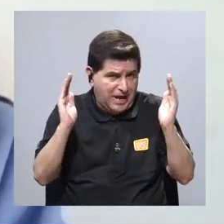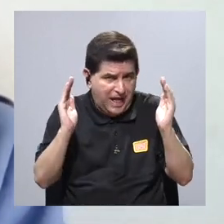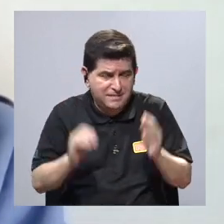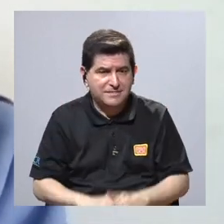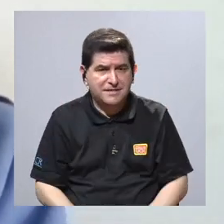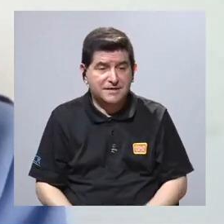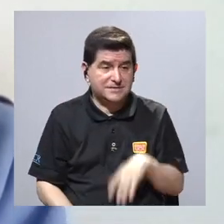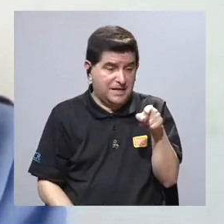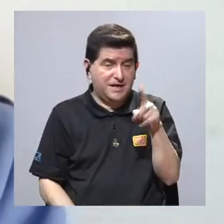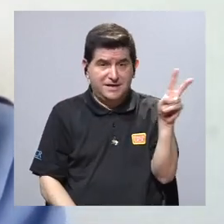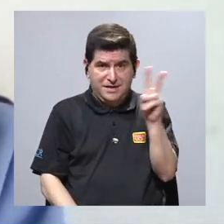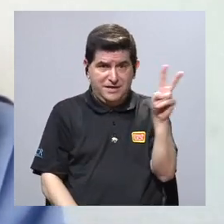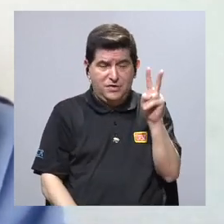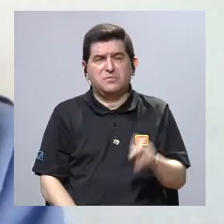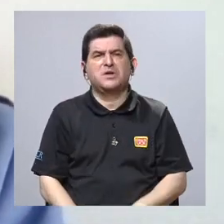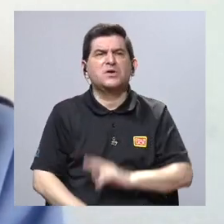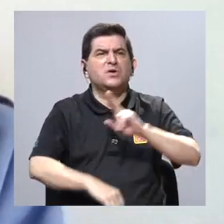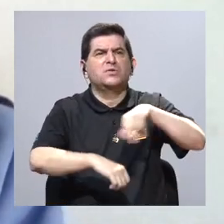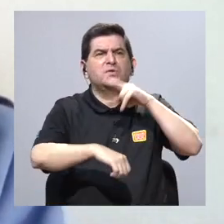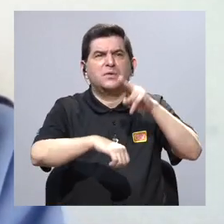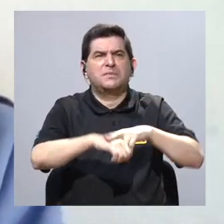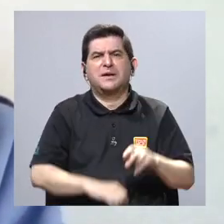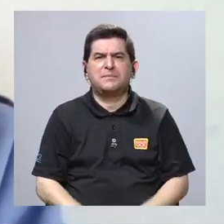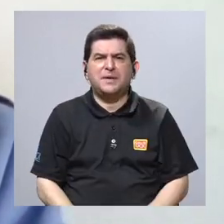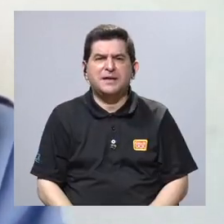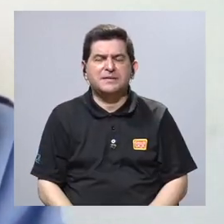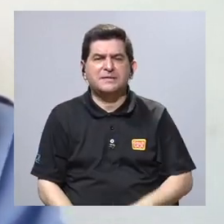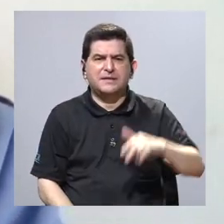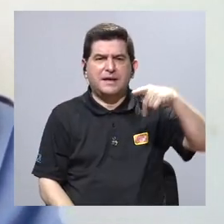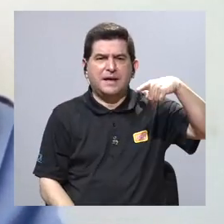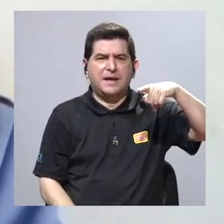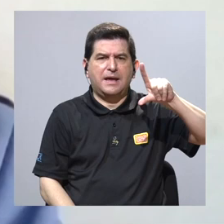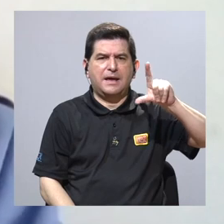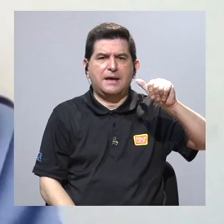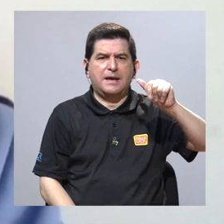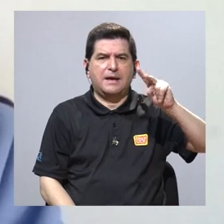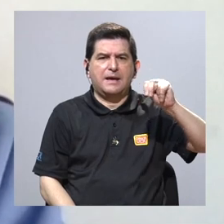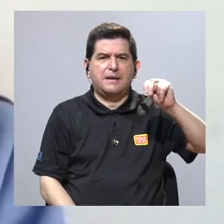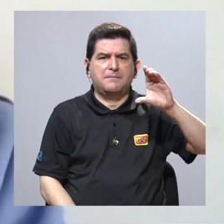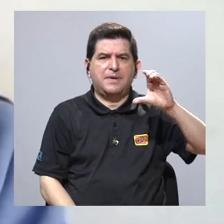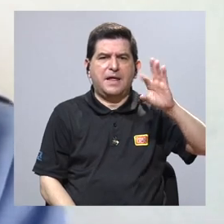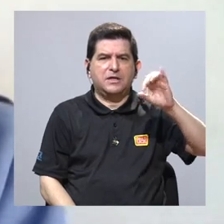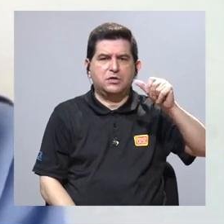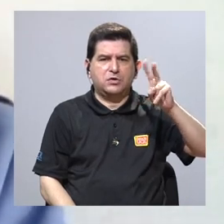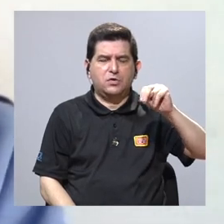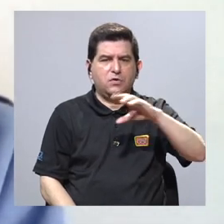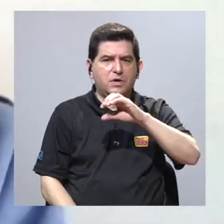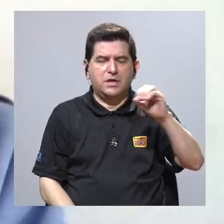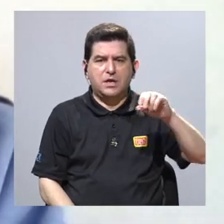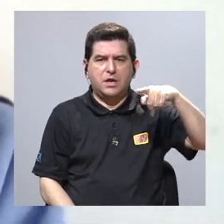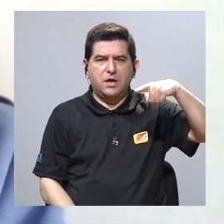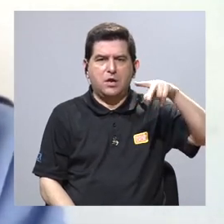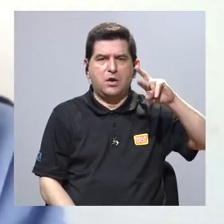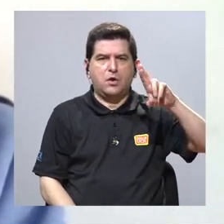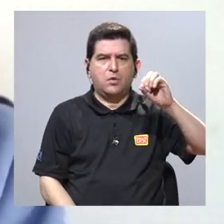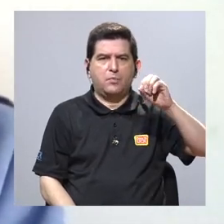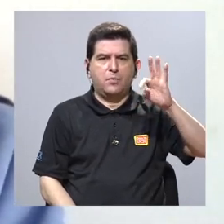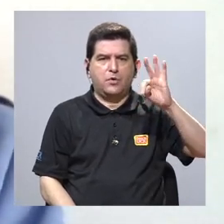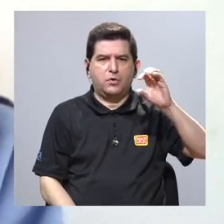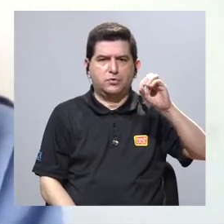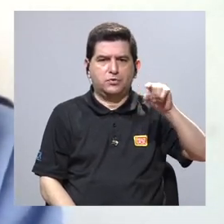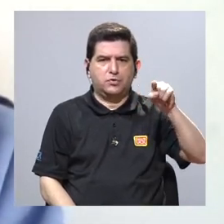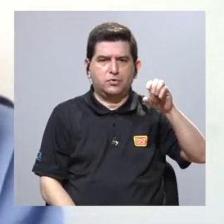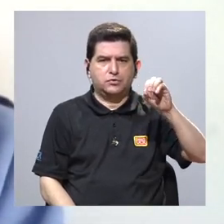virus gigantescos son virus de generalmente del plancton y de protozoarios. Entonces, si